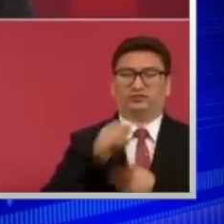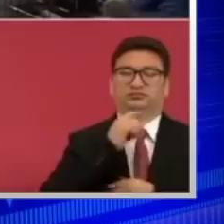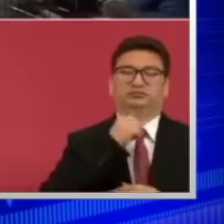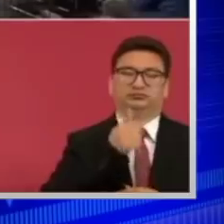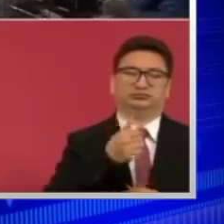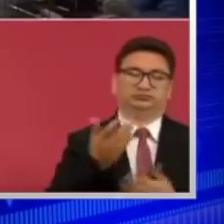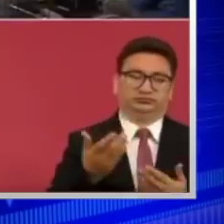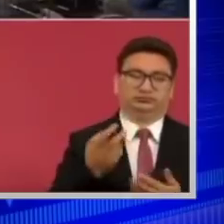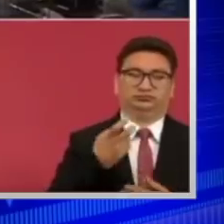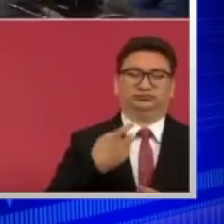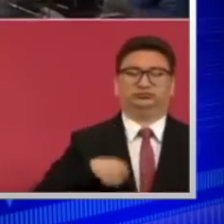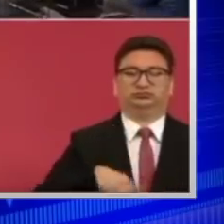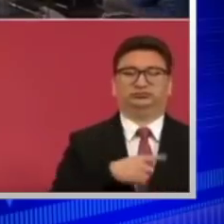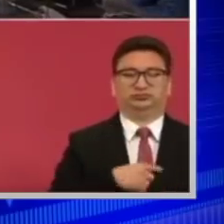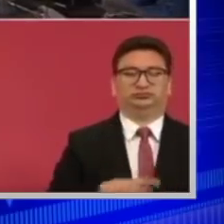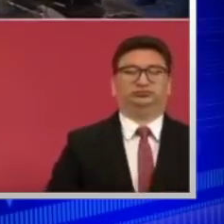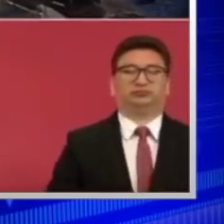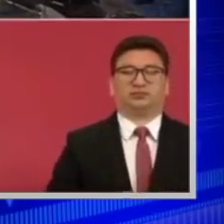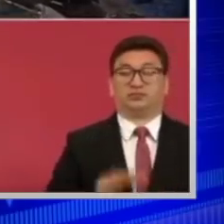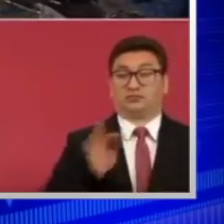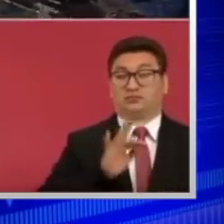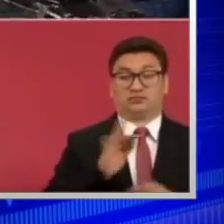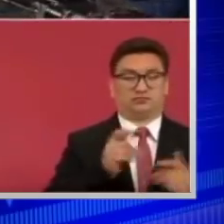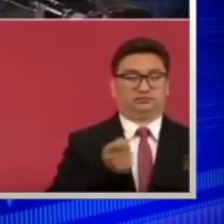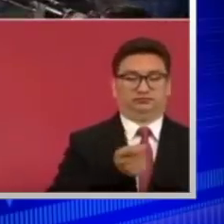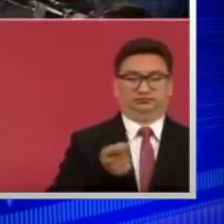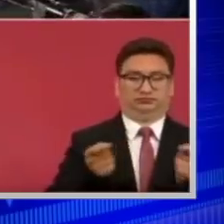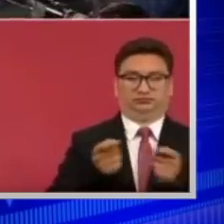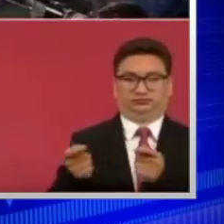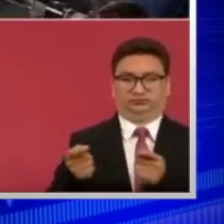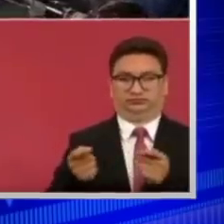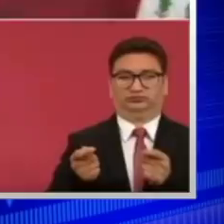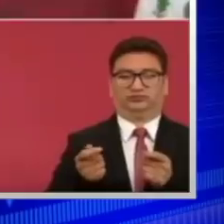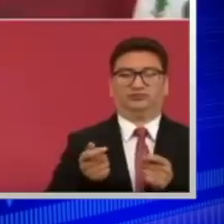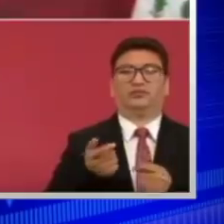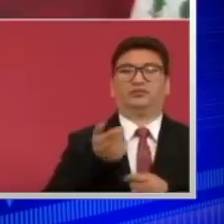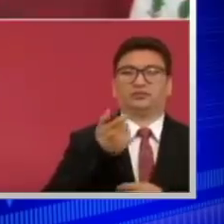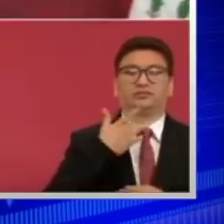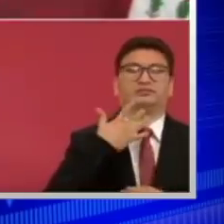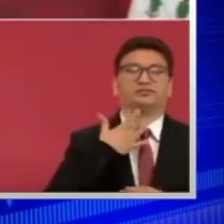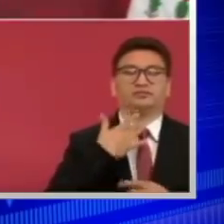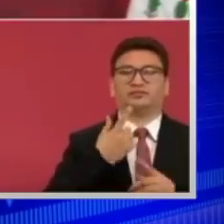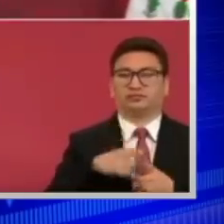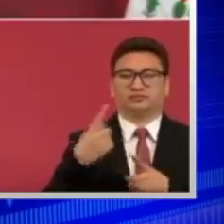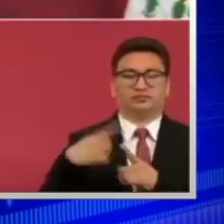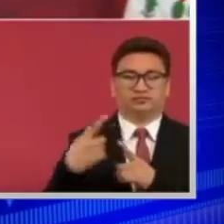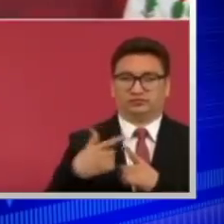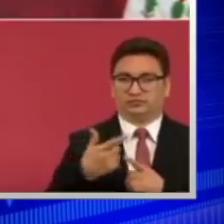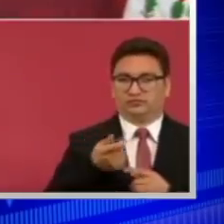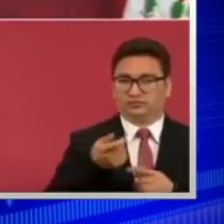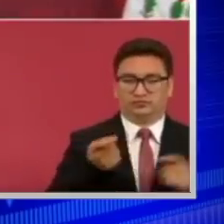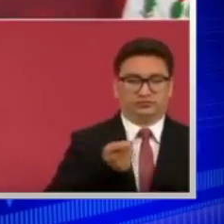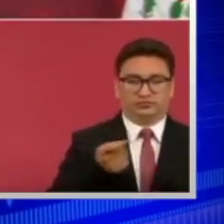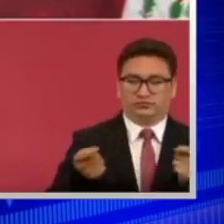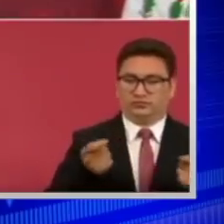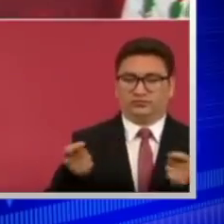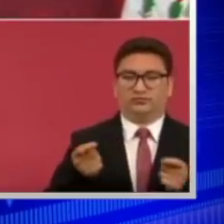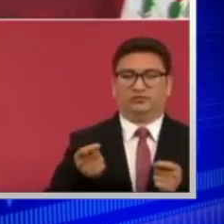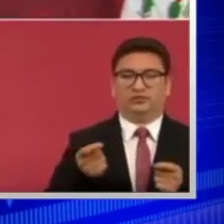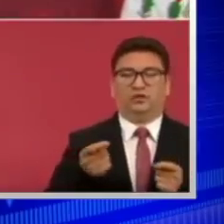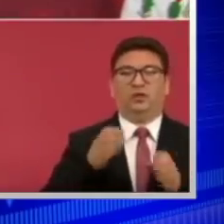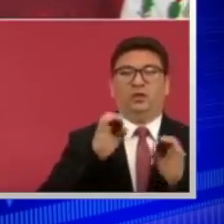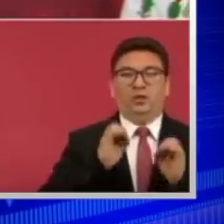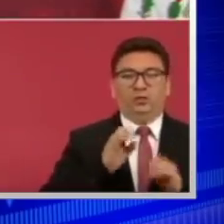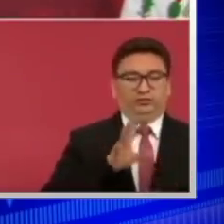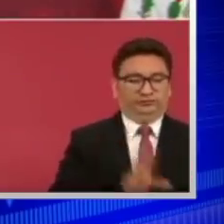nosotros no controlamos el precio de los combustibles ni de la energía